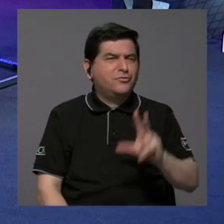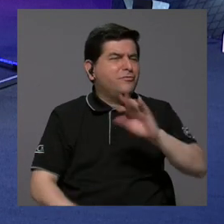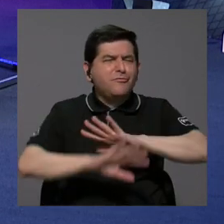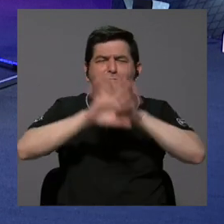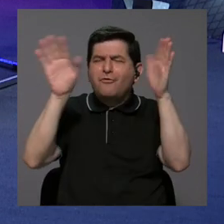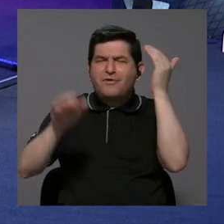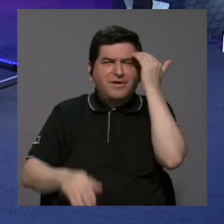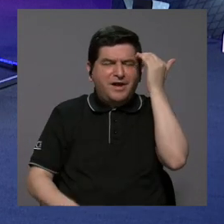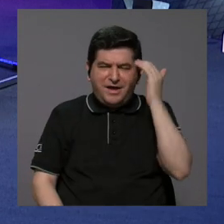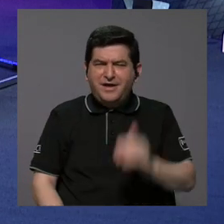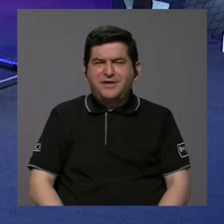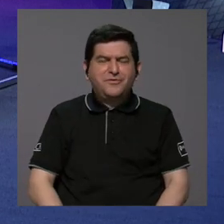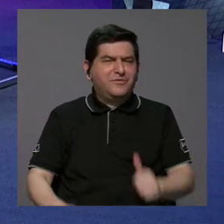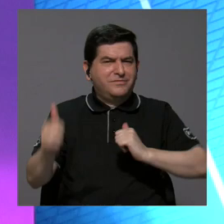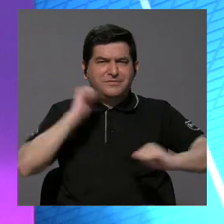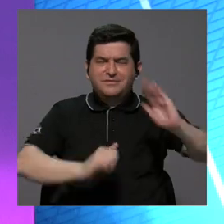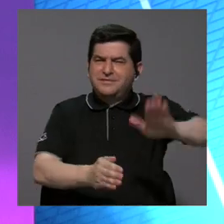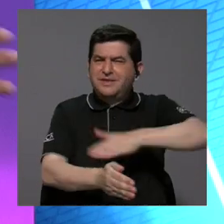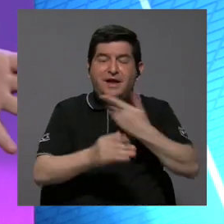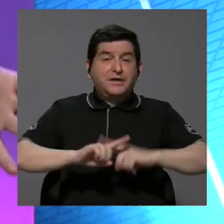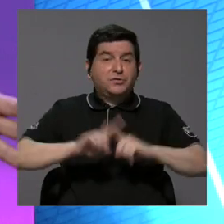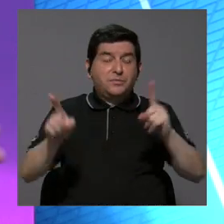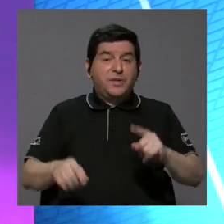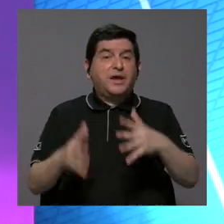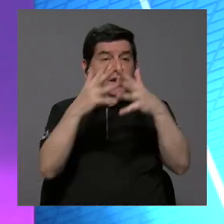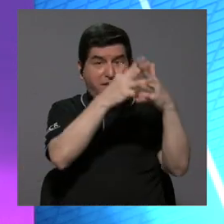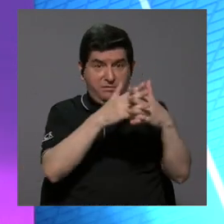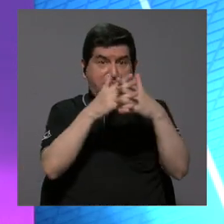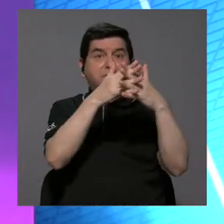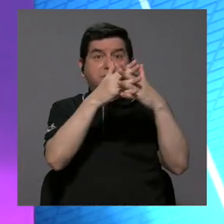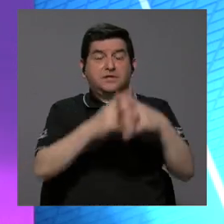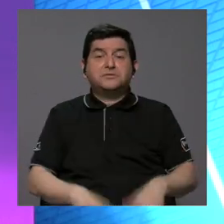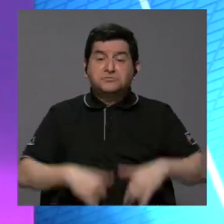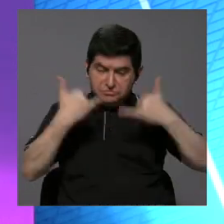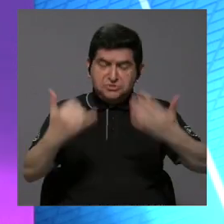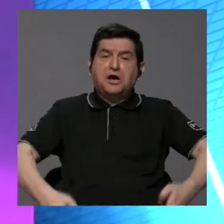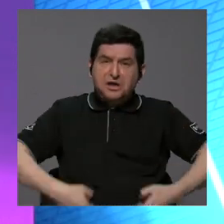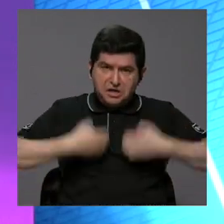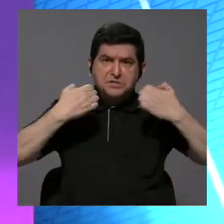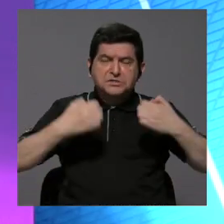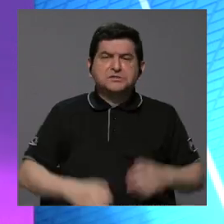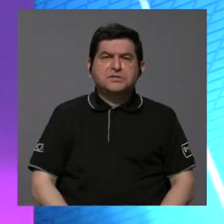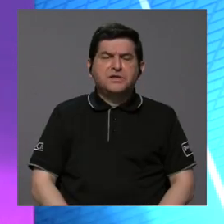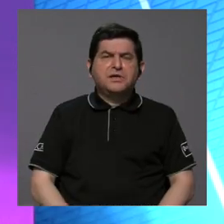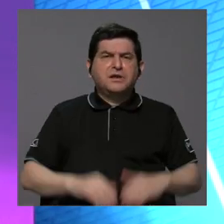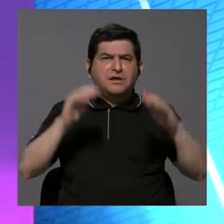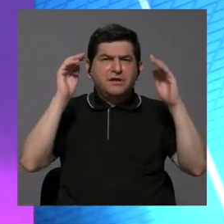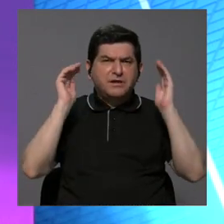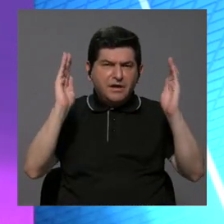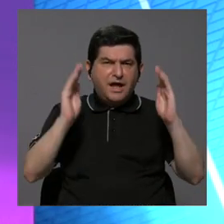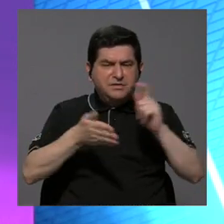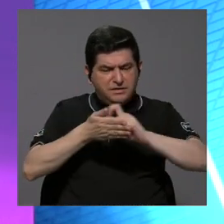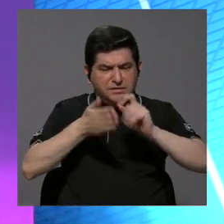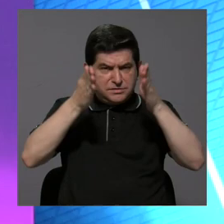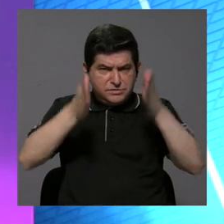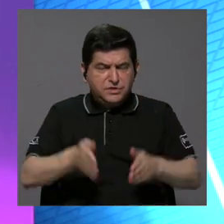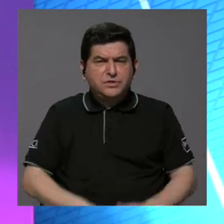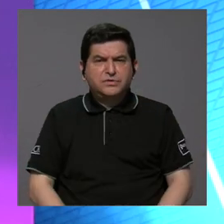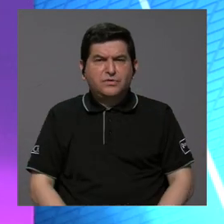claro que era el teatro musical Más sin embargo en los Estados Unidos pues ya existían grandes compositores grandes